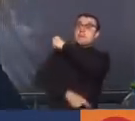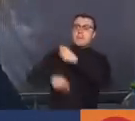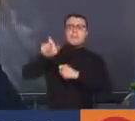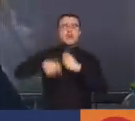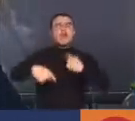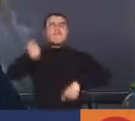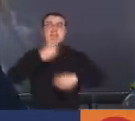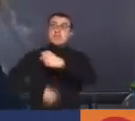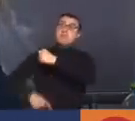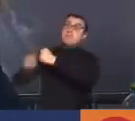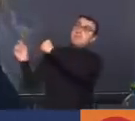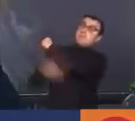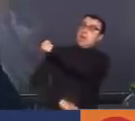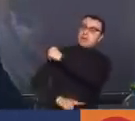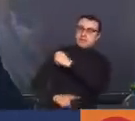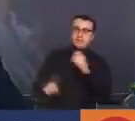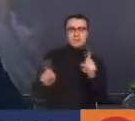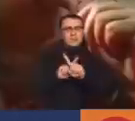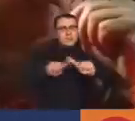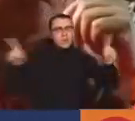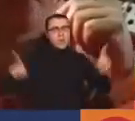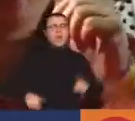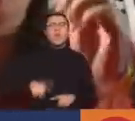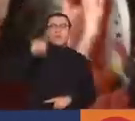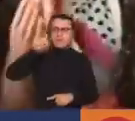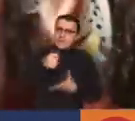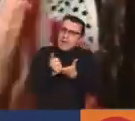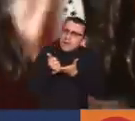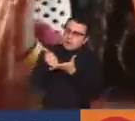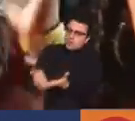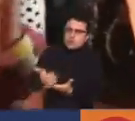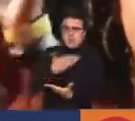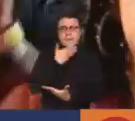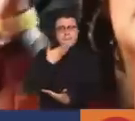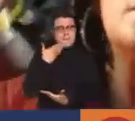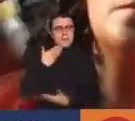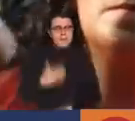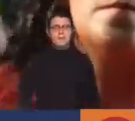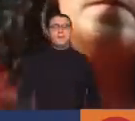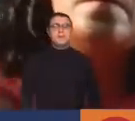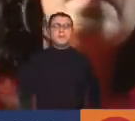vendedor, sino que lo ayude, ¿cierto?